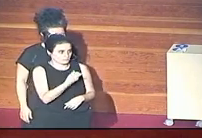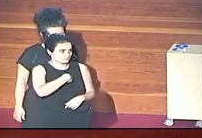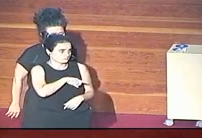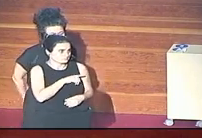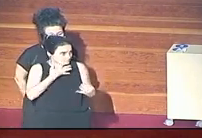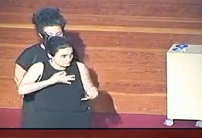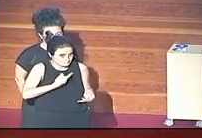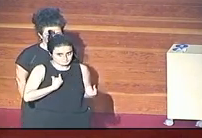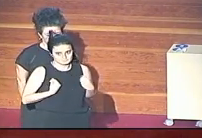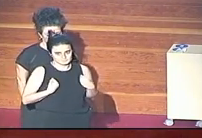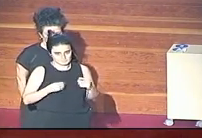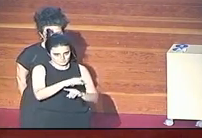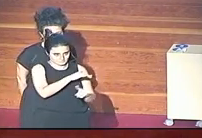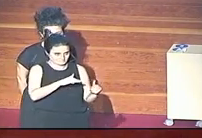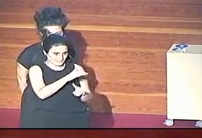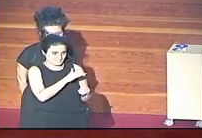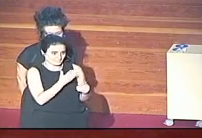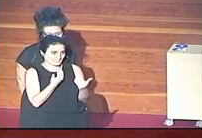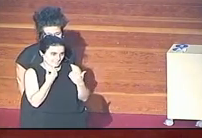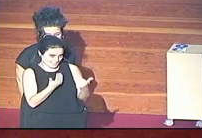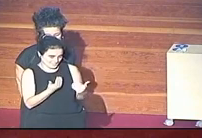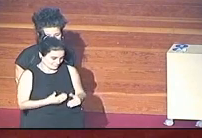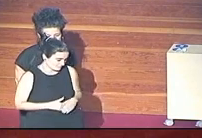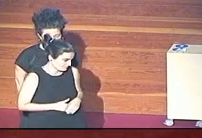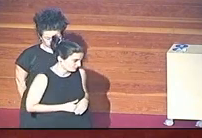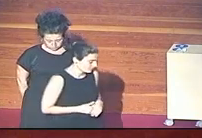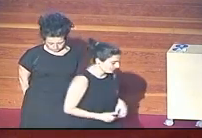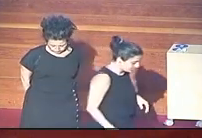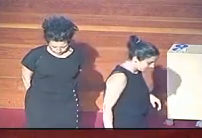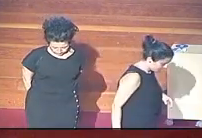del medio ambiente en nuestra vida diaria